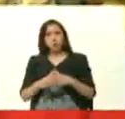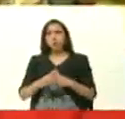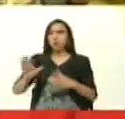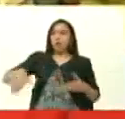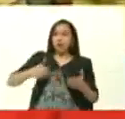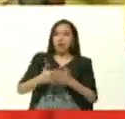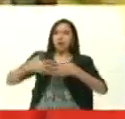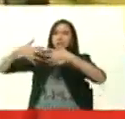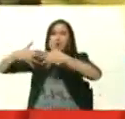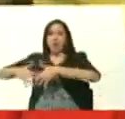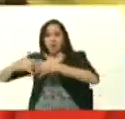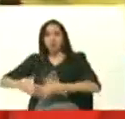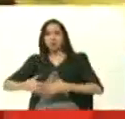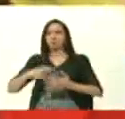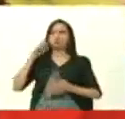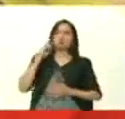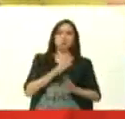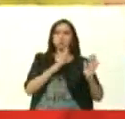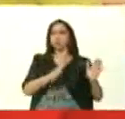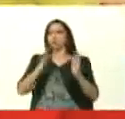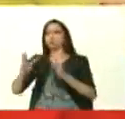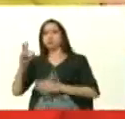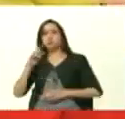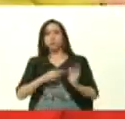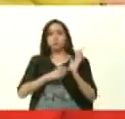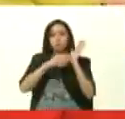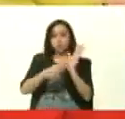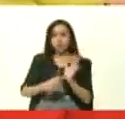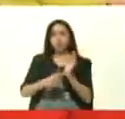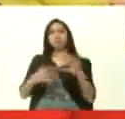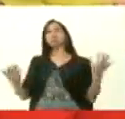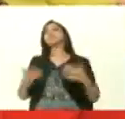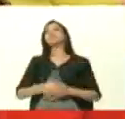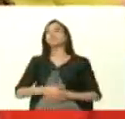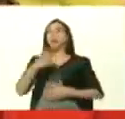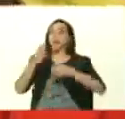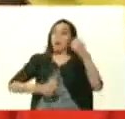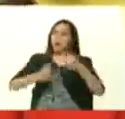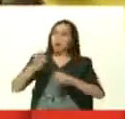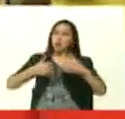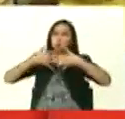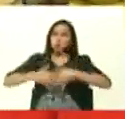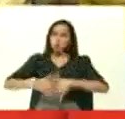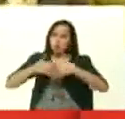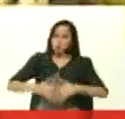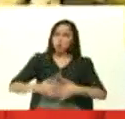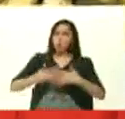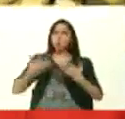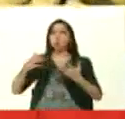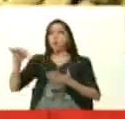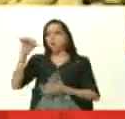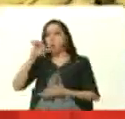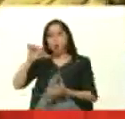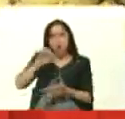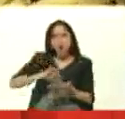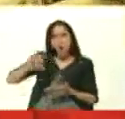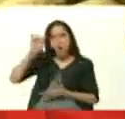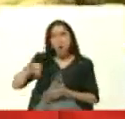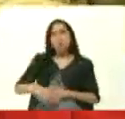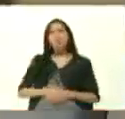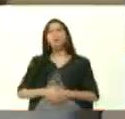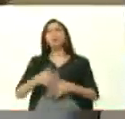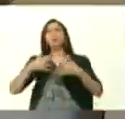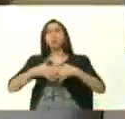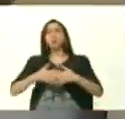más grande. Hemos visto también las empresas del Estado, Lácteos Los Andes, Industrias Diana, la planta procesadora